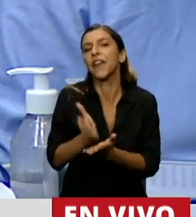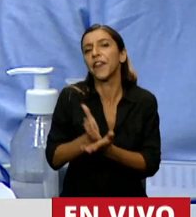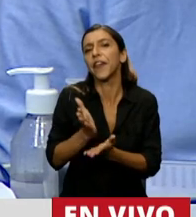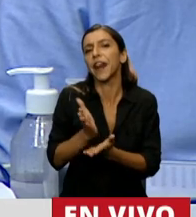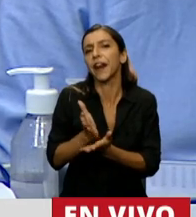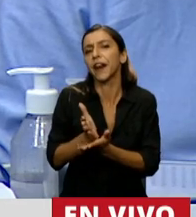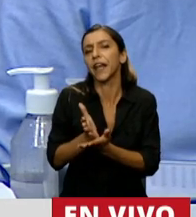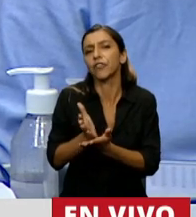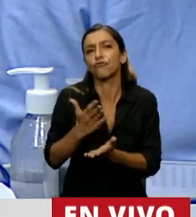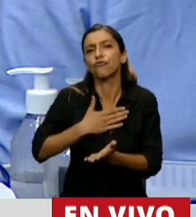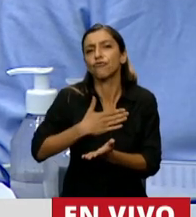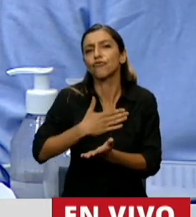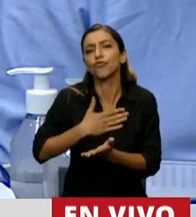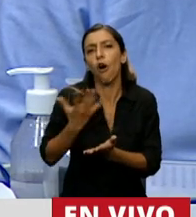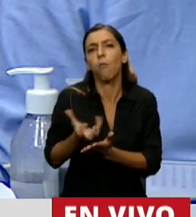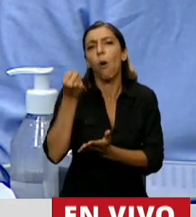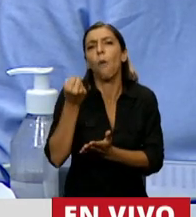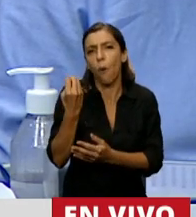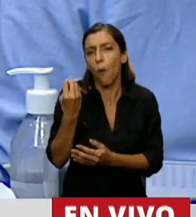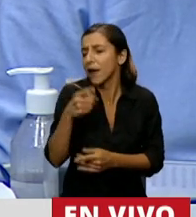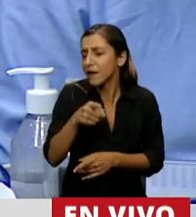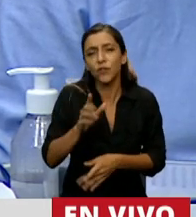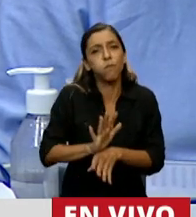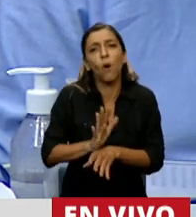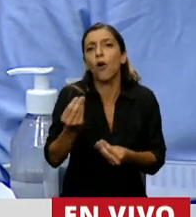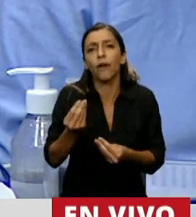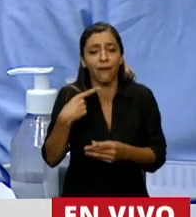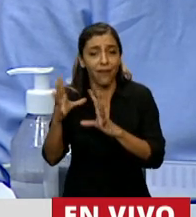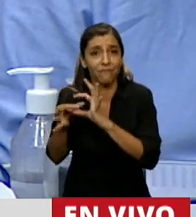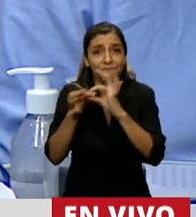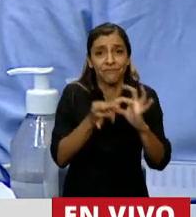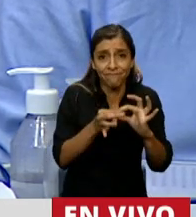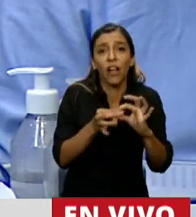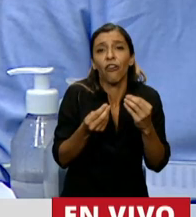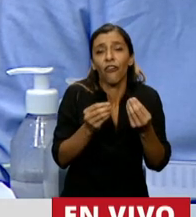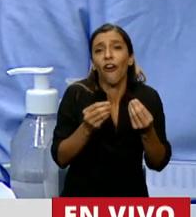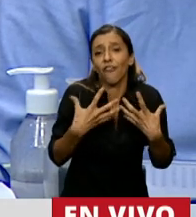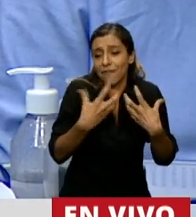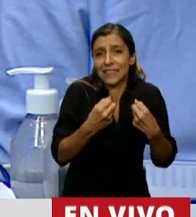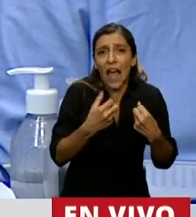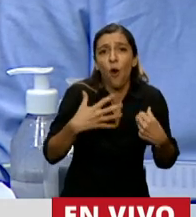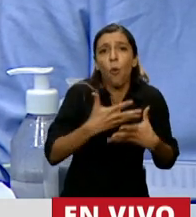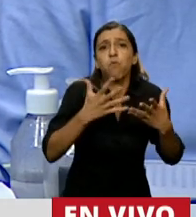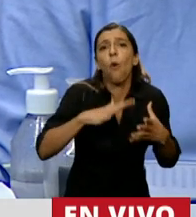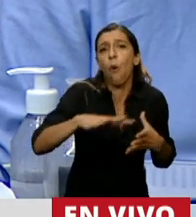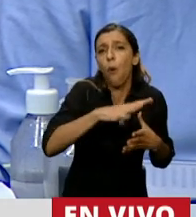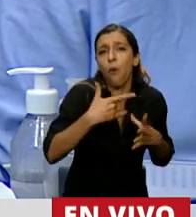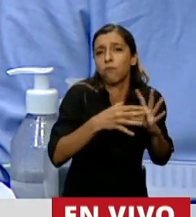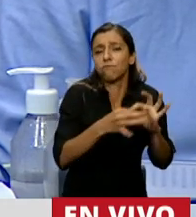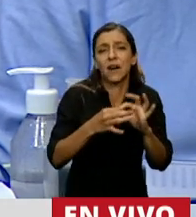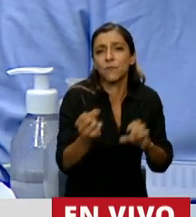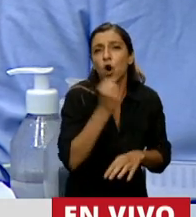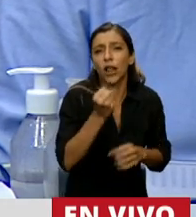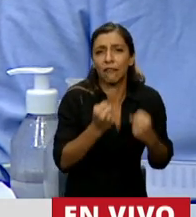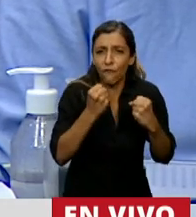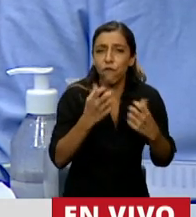efectiva se relaciona mucho con un sistema de salud fuerte, se relaciona mucho con la existencia